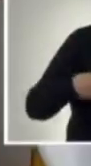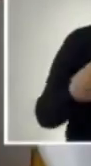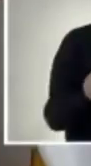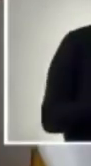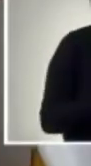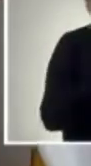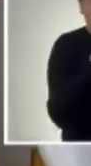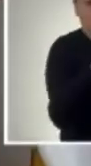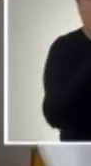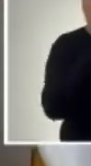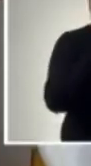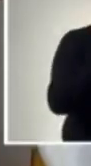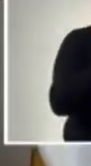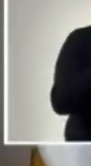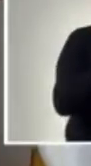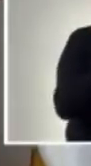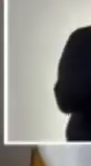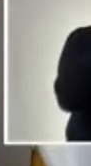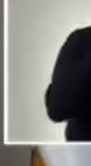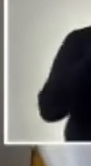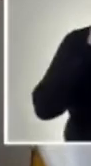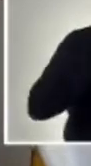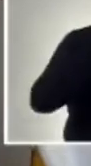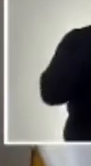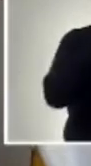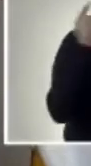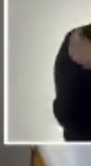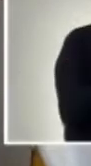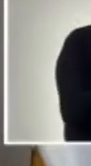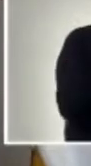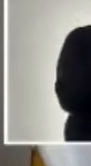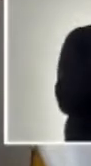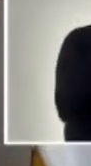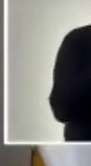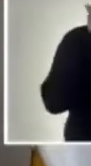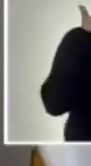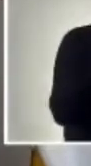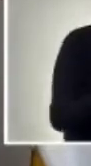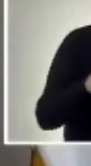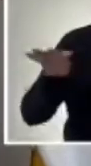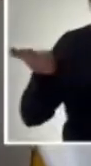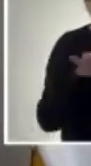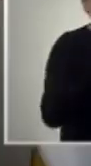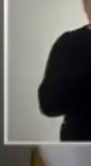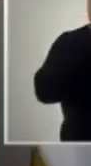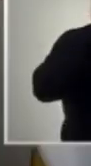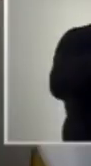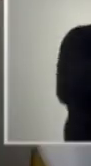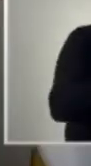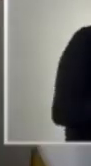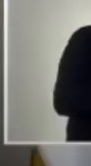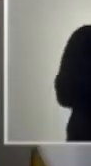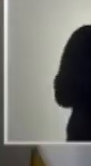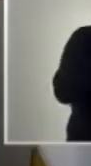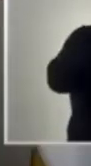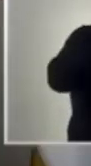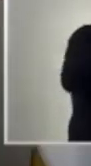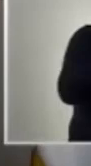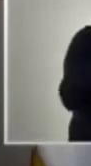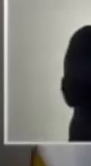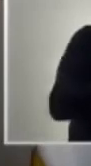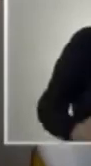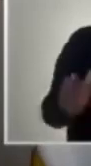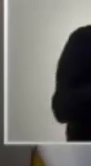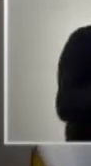personas no binarias es visibilizar lo que por muchas razones de discriminación se ha negado.